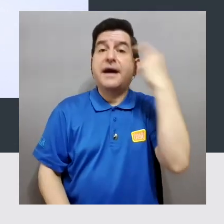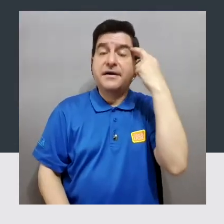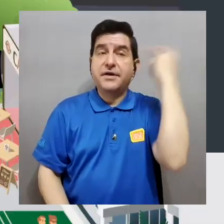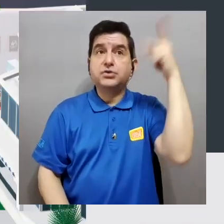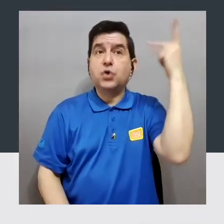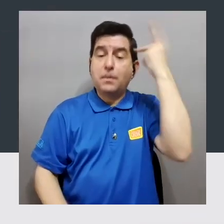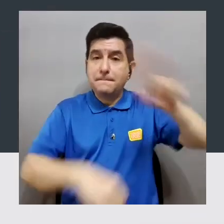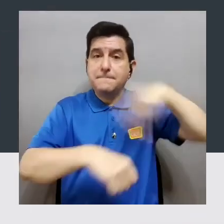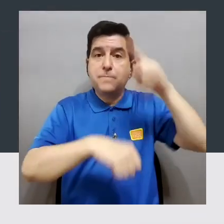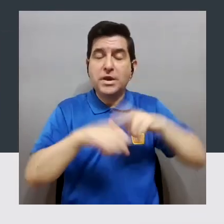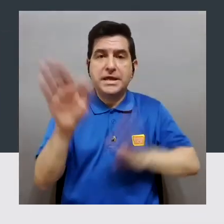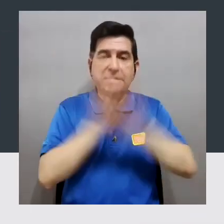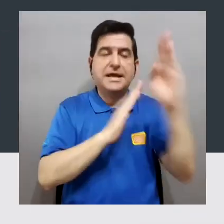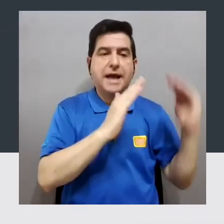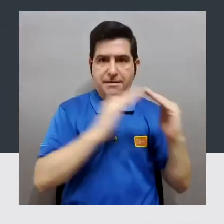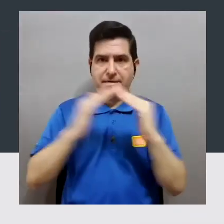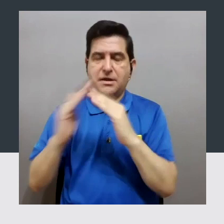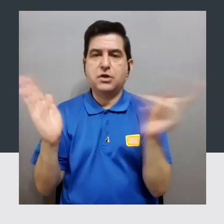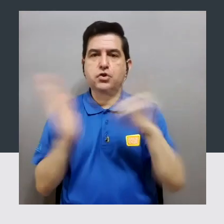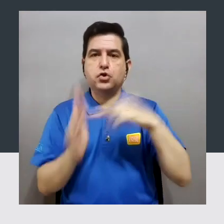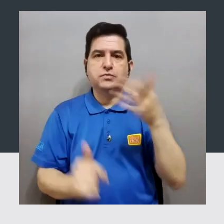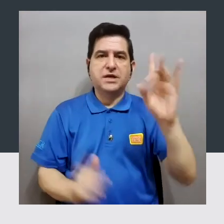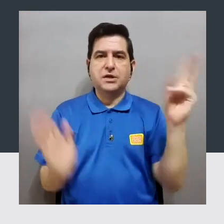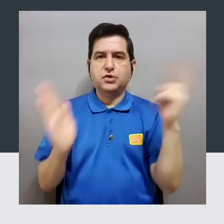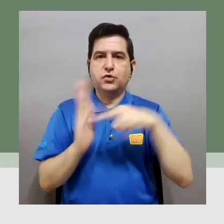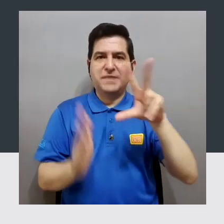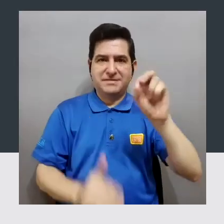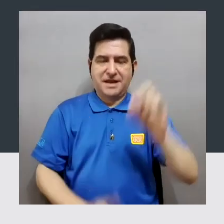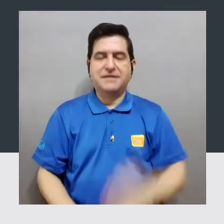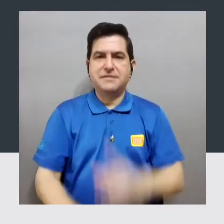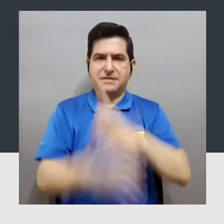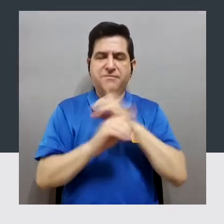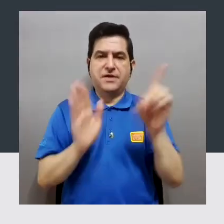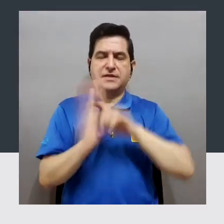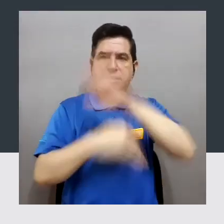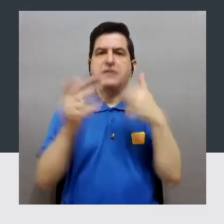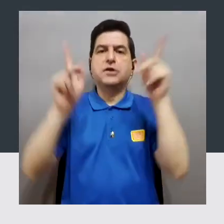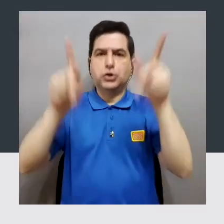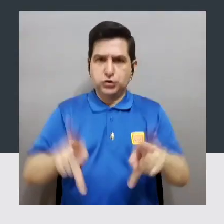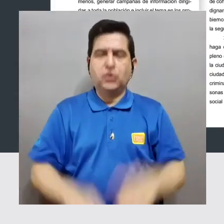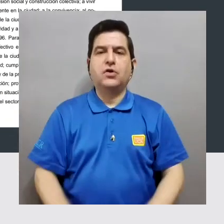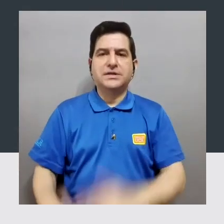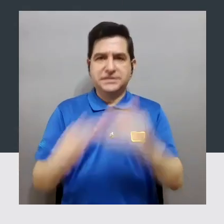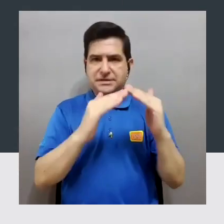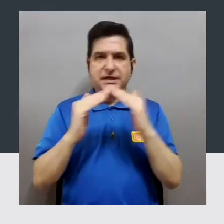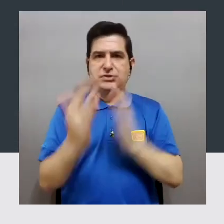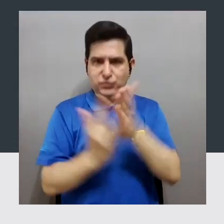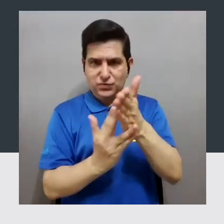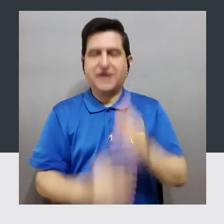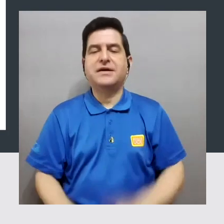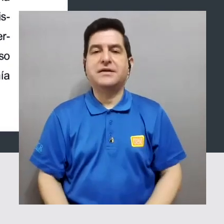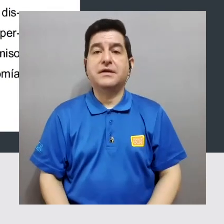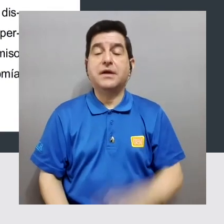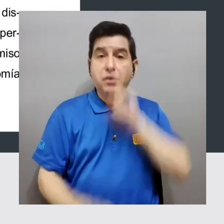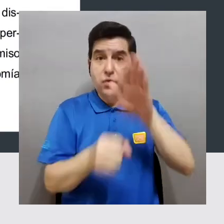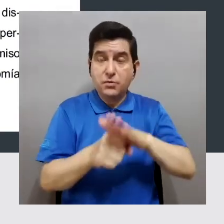nuestra Política Nacional de Desarrollo Urbano 2018-2030 defiende el derecho de todos y todas a la ciudad y se